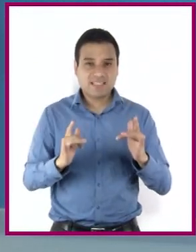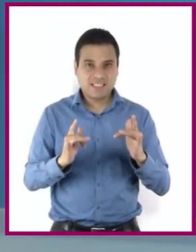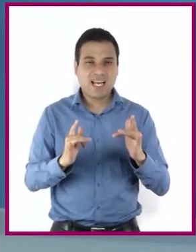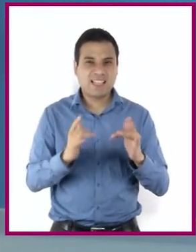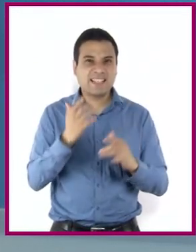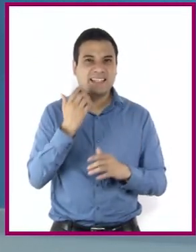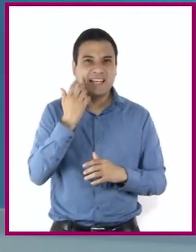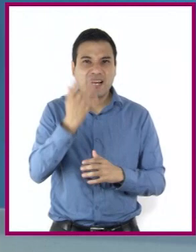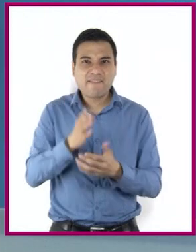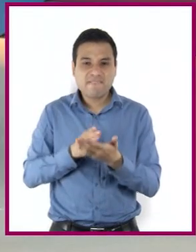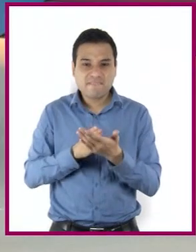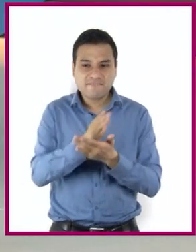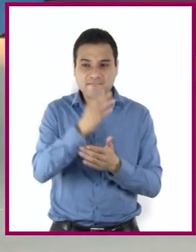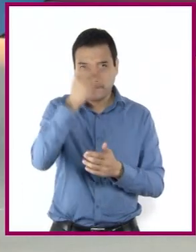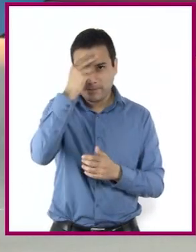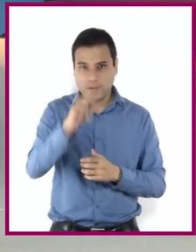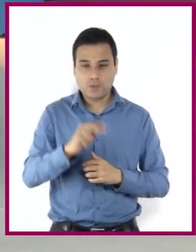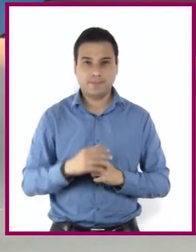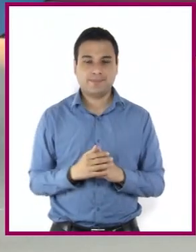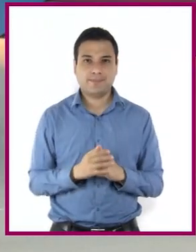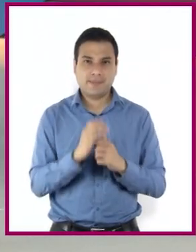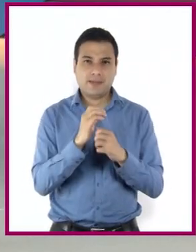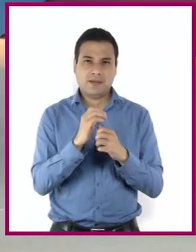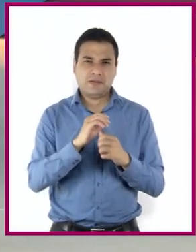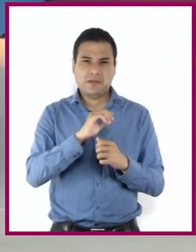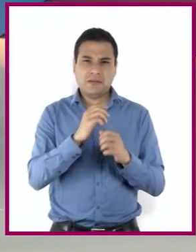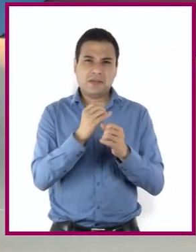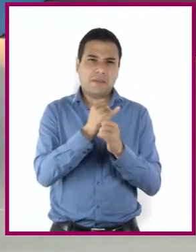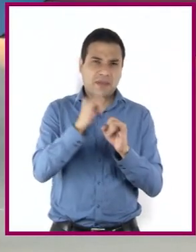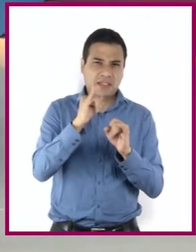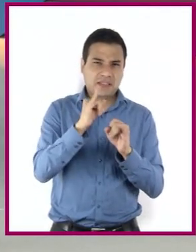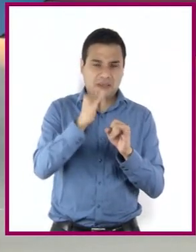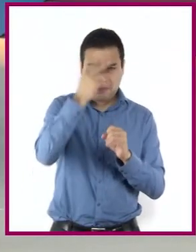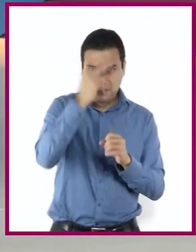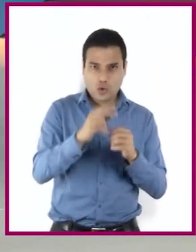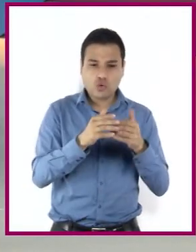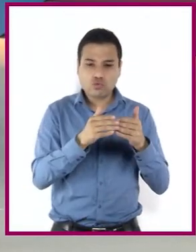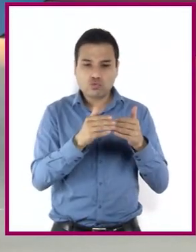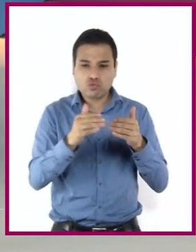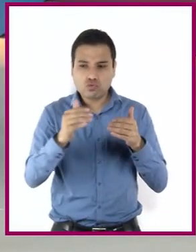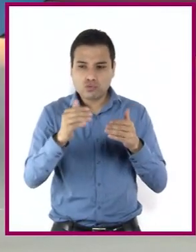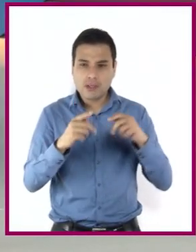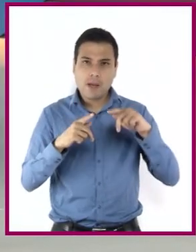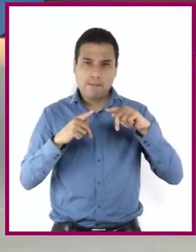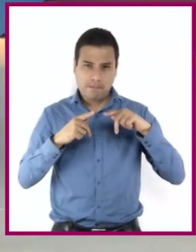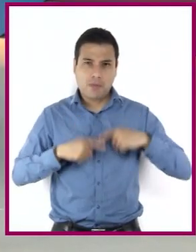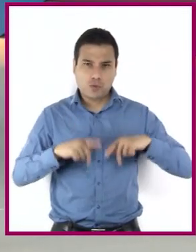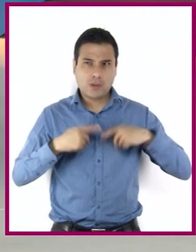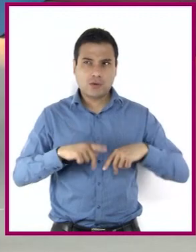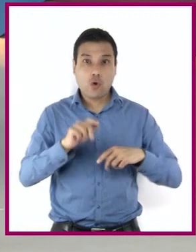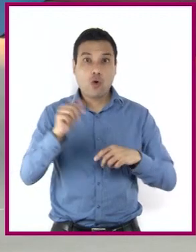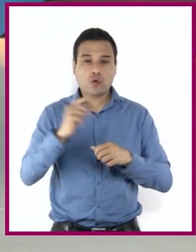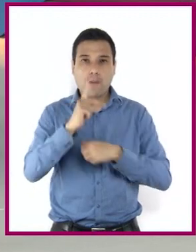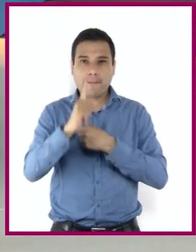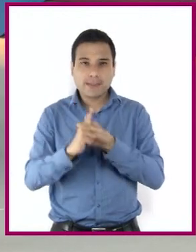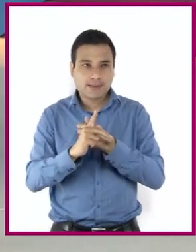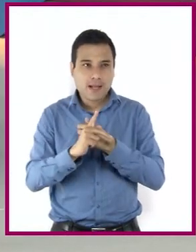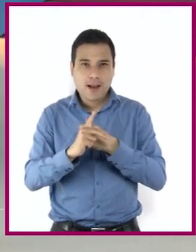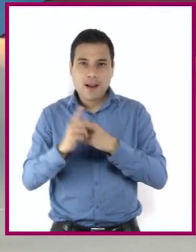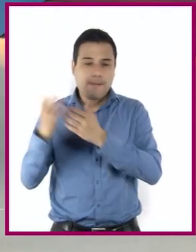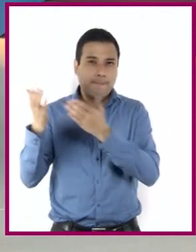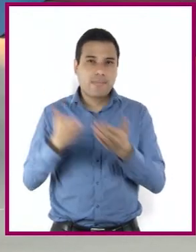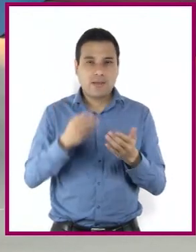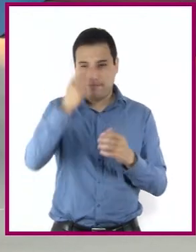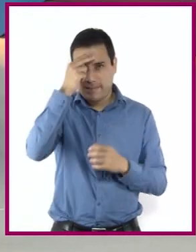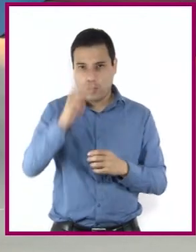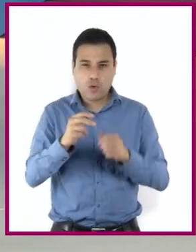hacerse presente. En los años posteriores a la independencia, algunos ciudadanos de otros países se establecieron en México.